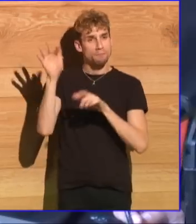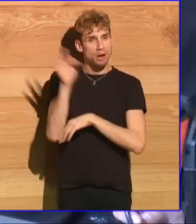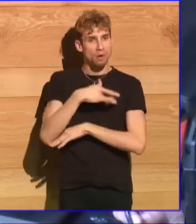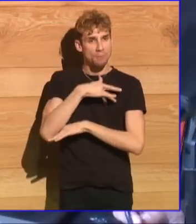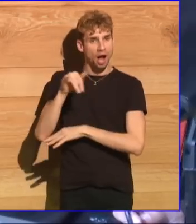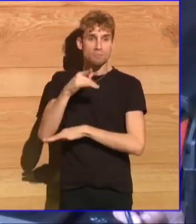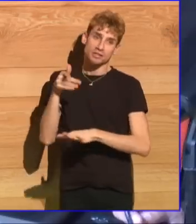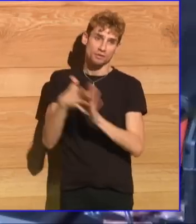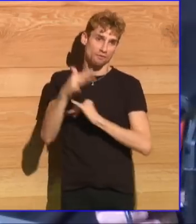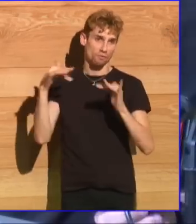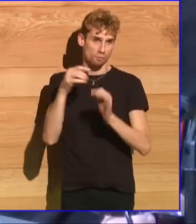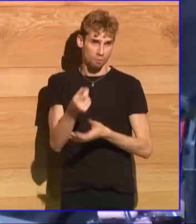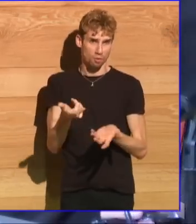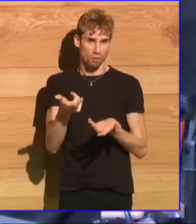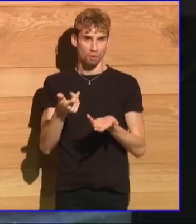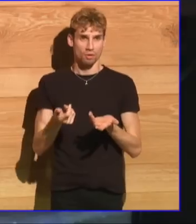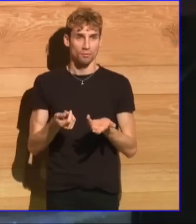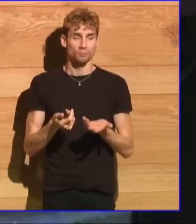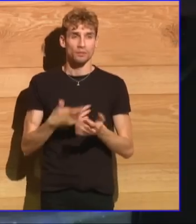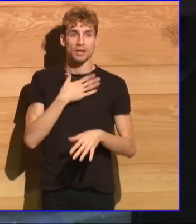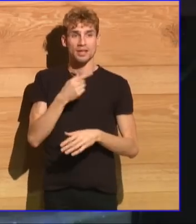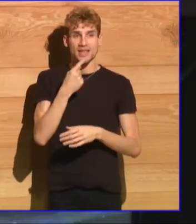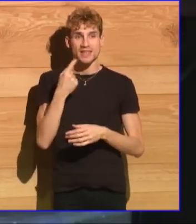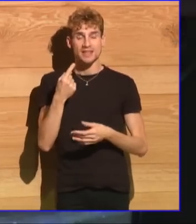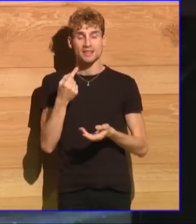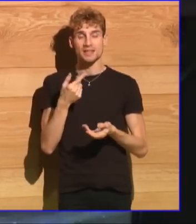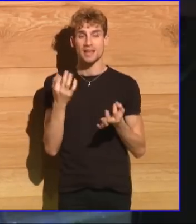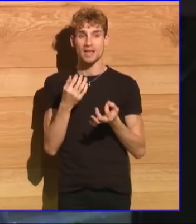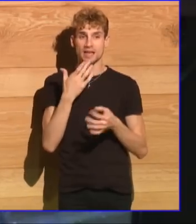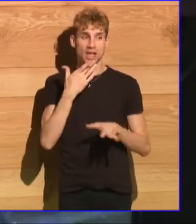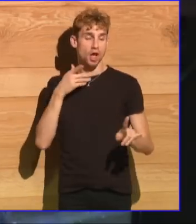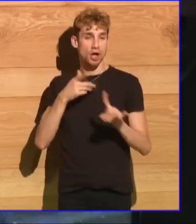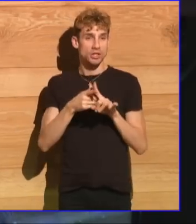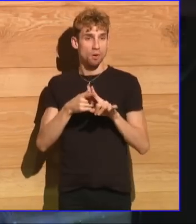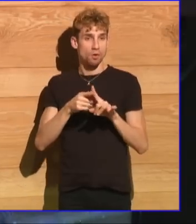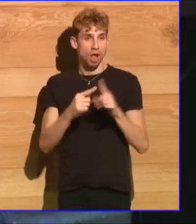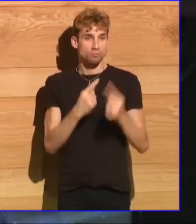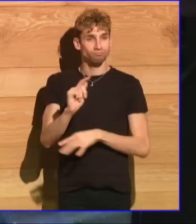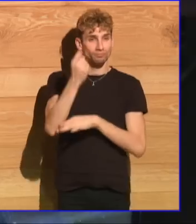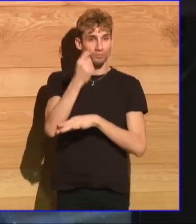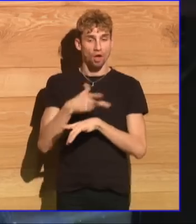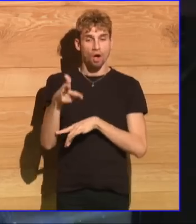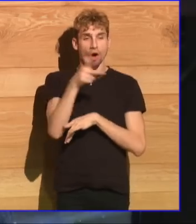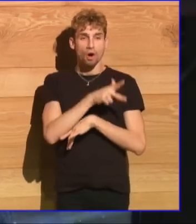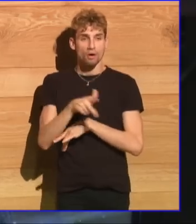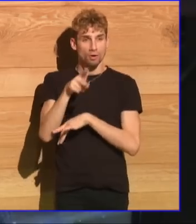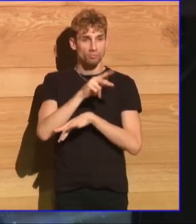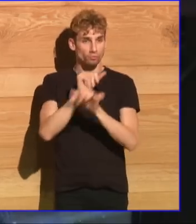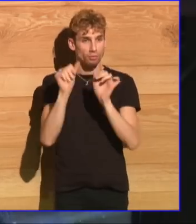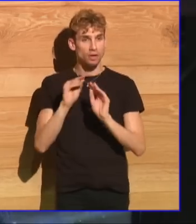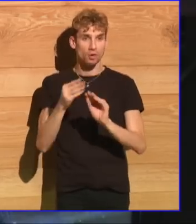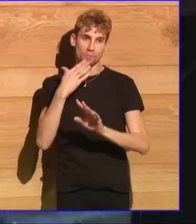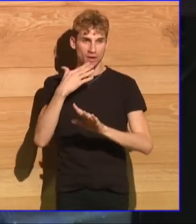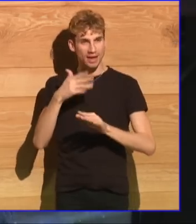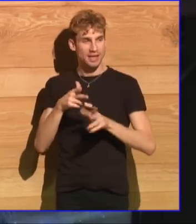el Inantenis que yo eso es inevitable. Pues lo que digo es que para llegar a determinadas honduras, esa forma que tiene de rodar no lo permite del